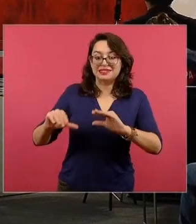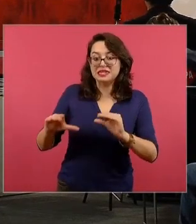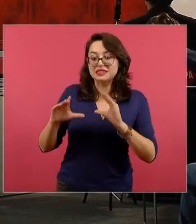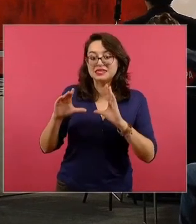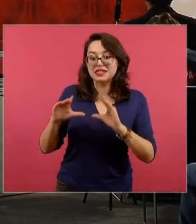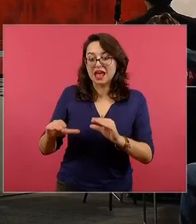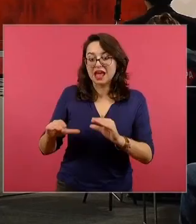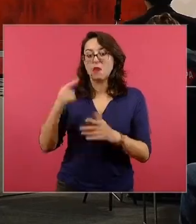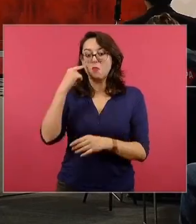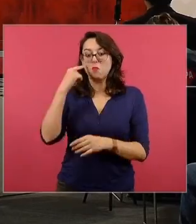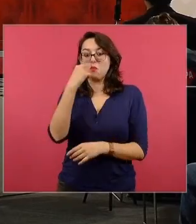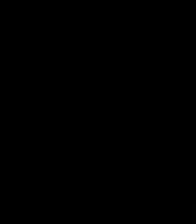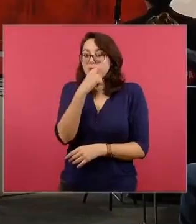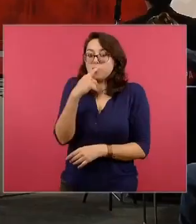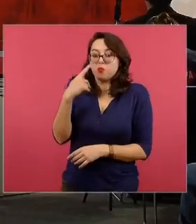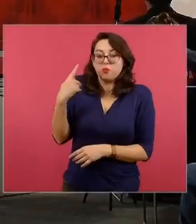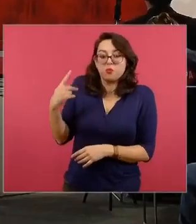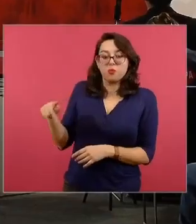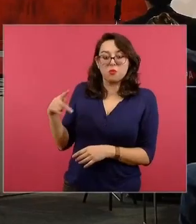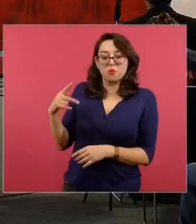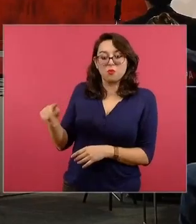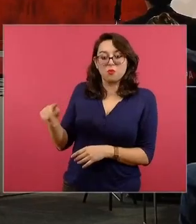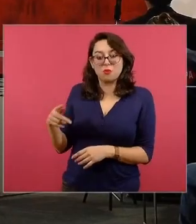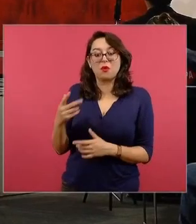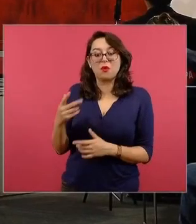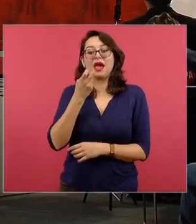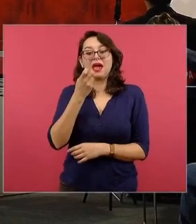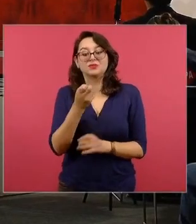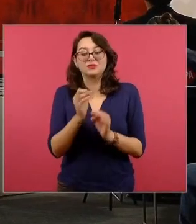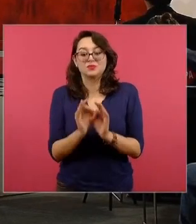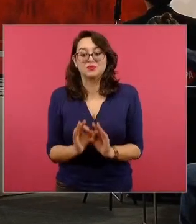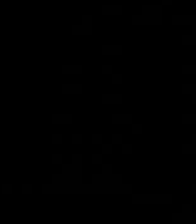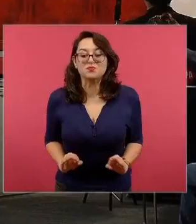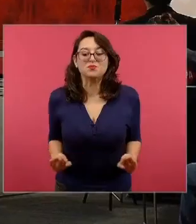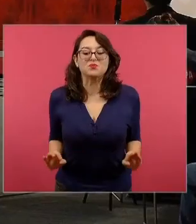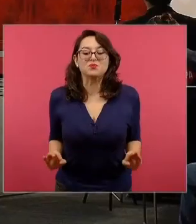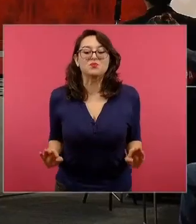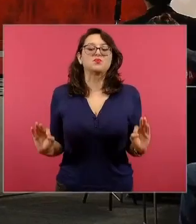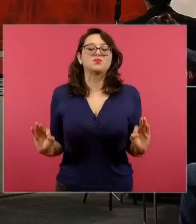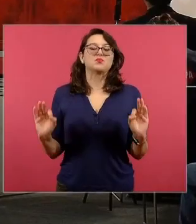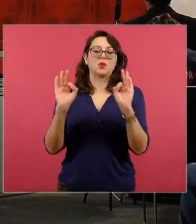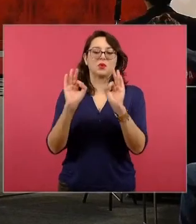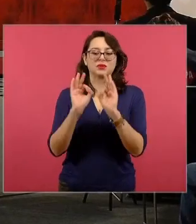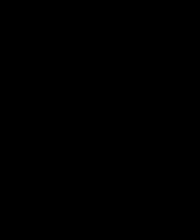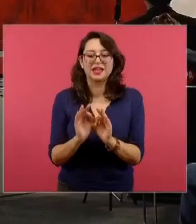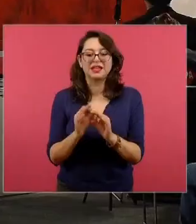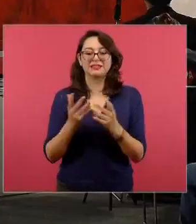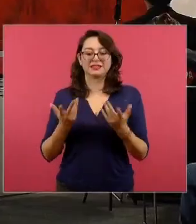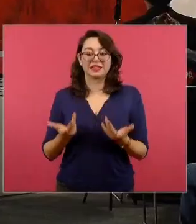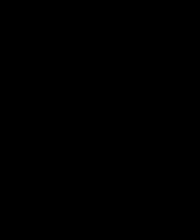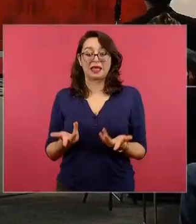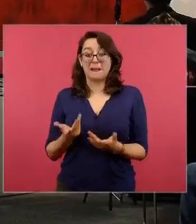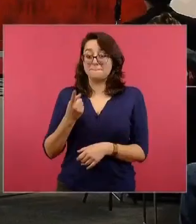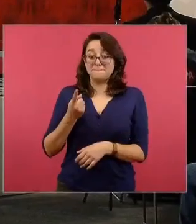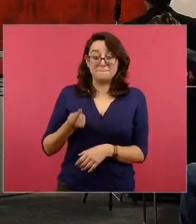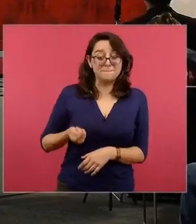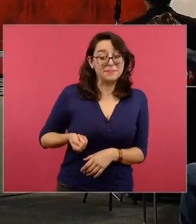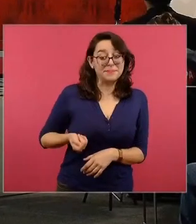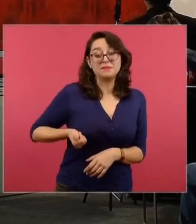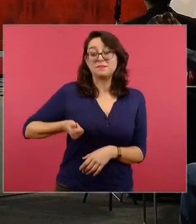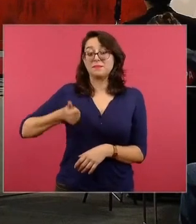mucho tiempo. Pero lo importante es que este plan de estudios por primera ocasión dice hay